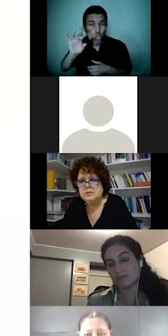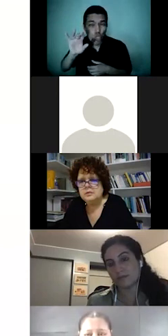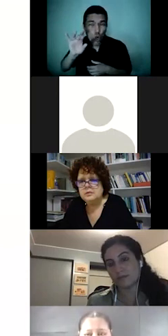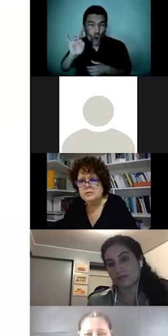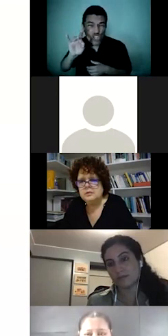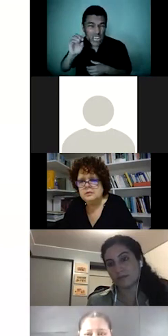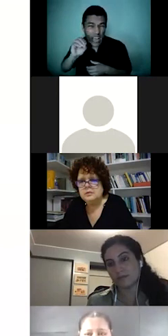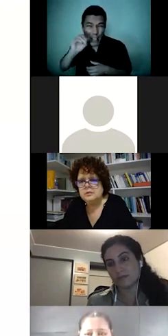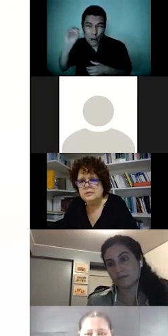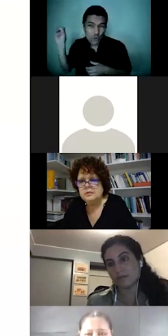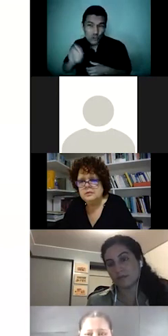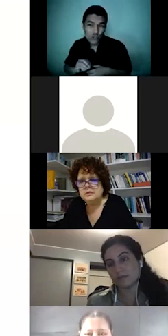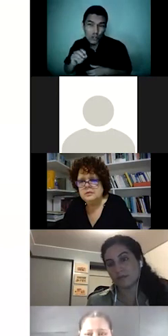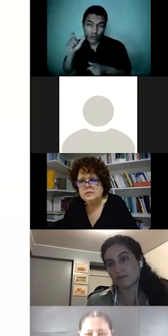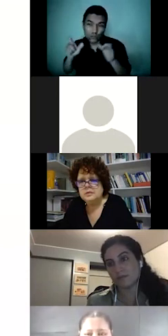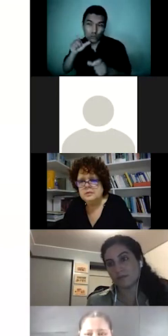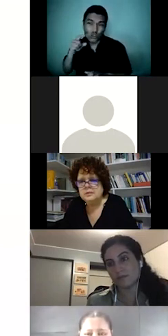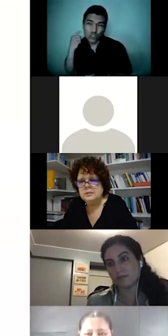Todos,